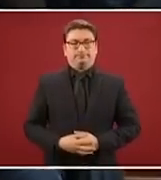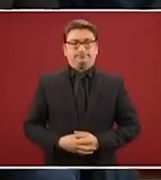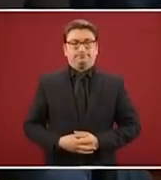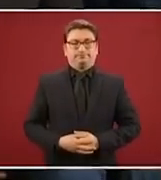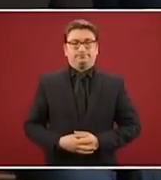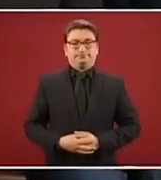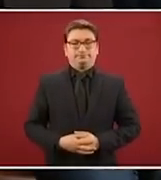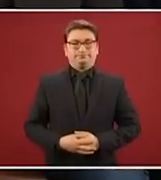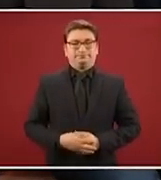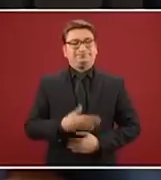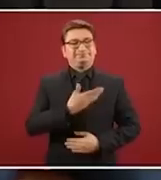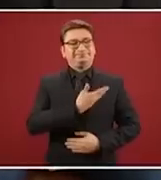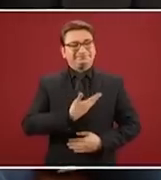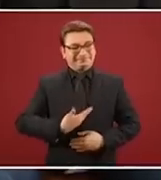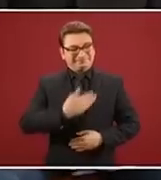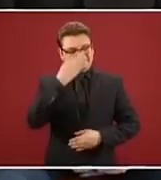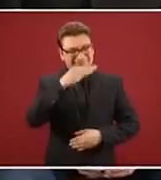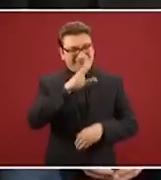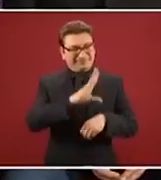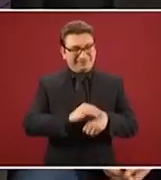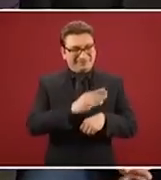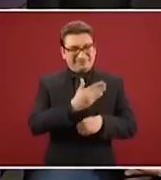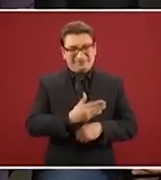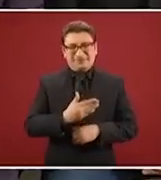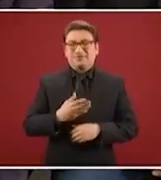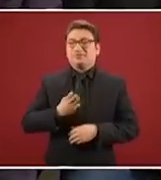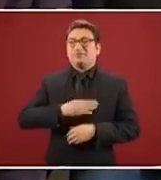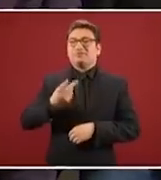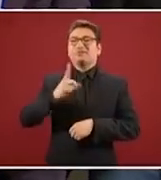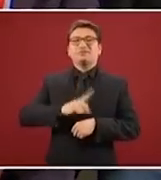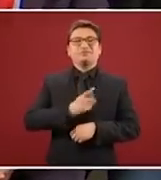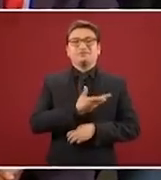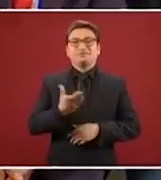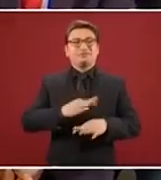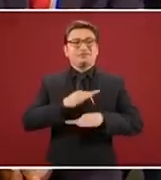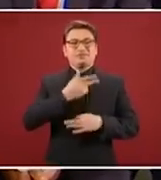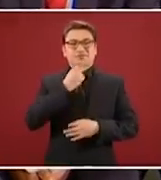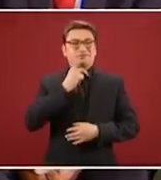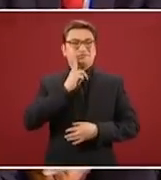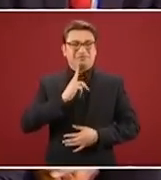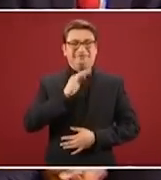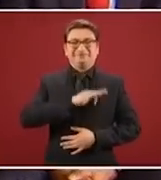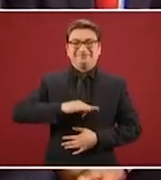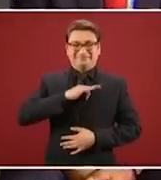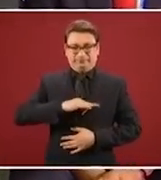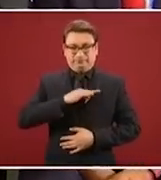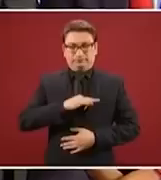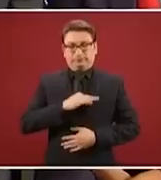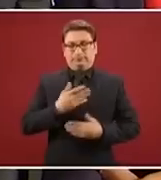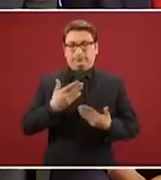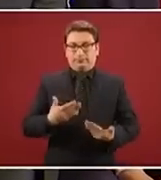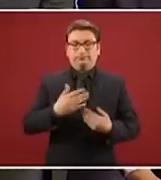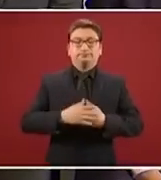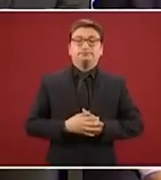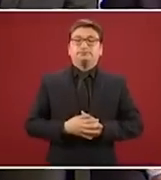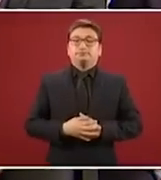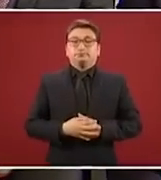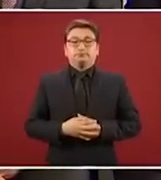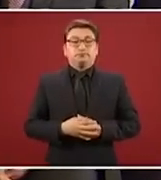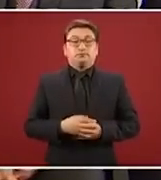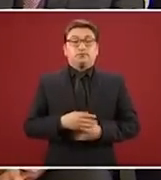con su pues mi señor presidente buenos días felicidades a todos ya todos bueno como ustedes